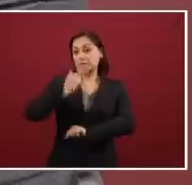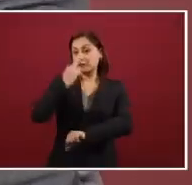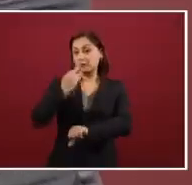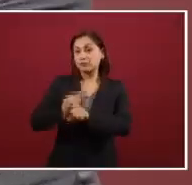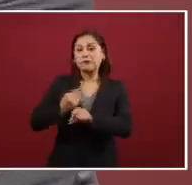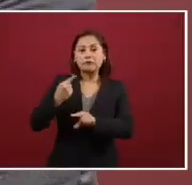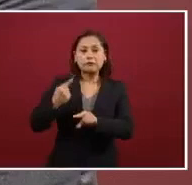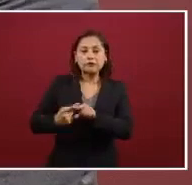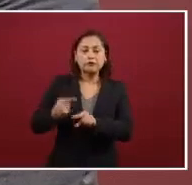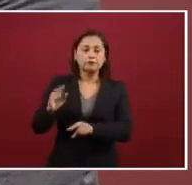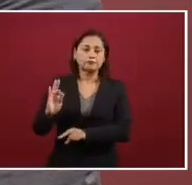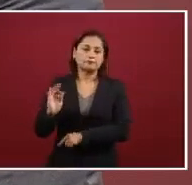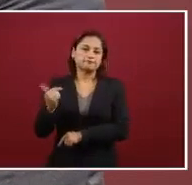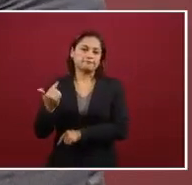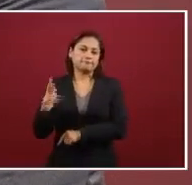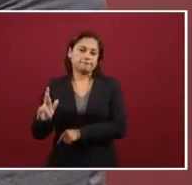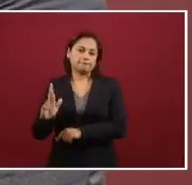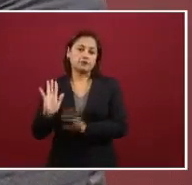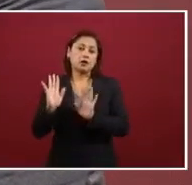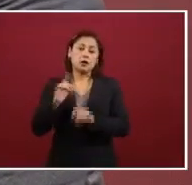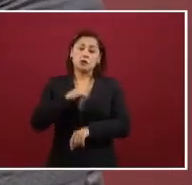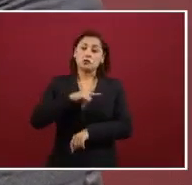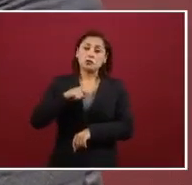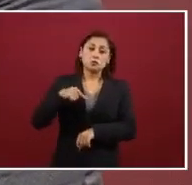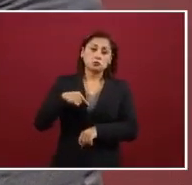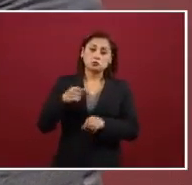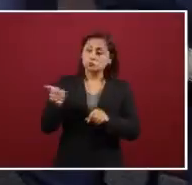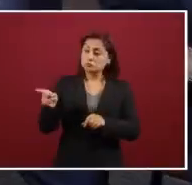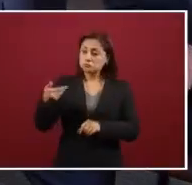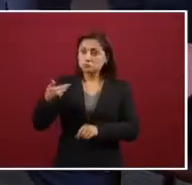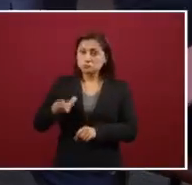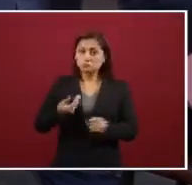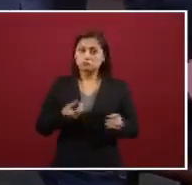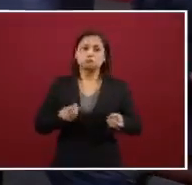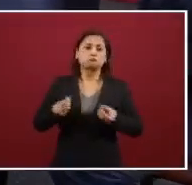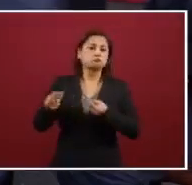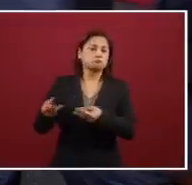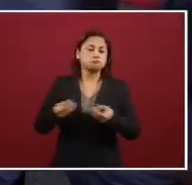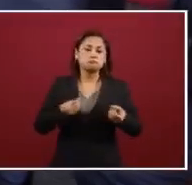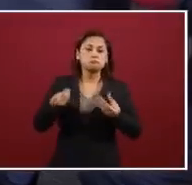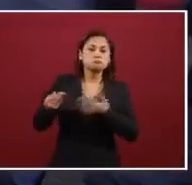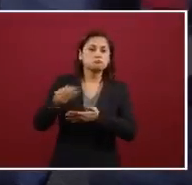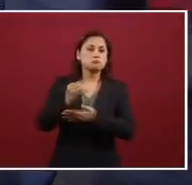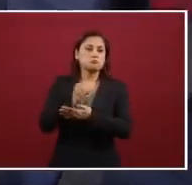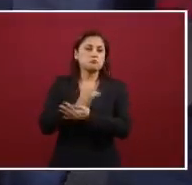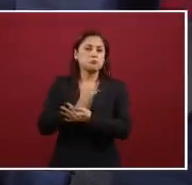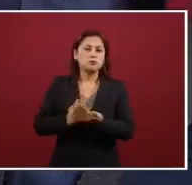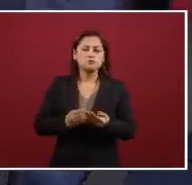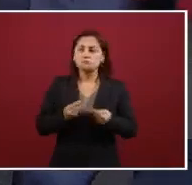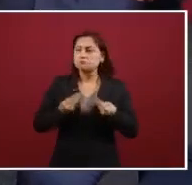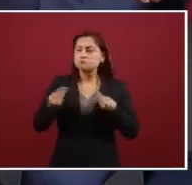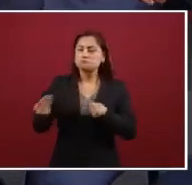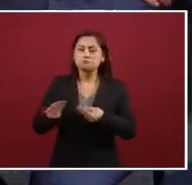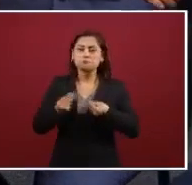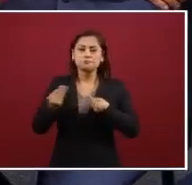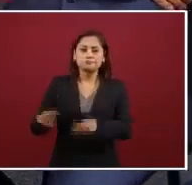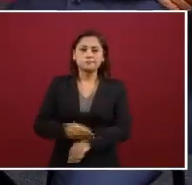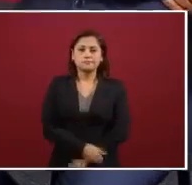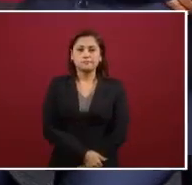nosotros aportar toda la información que nos soliciten sobre esto.